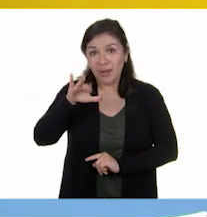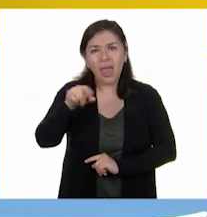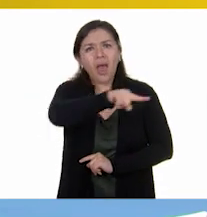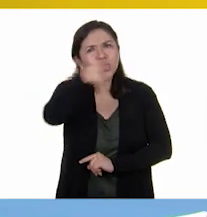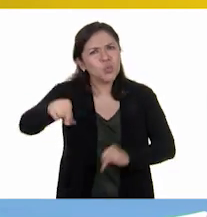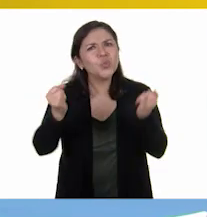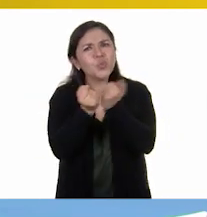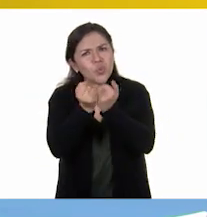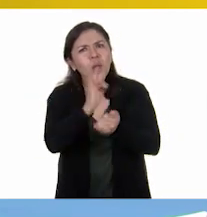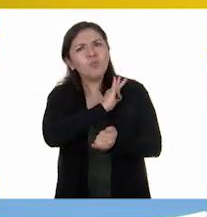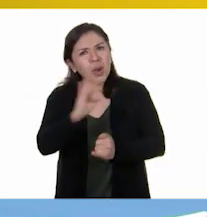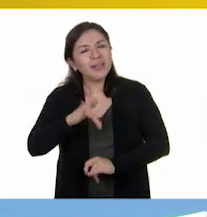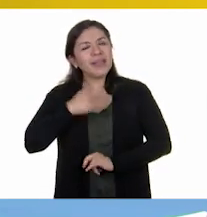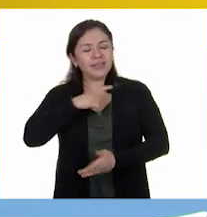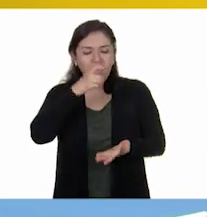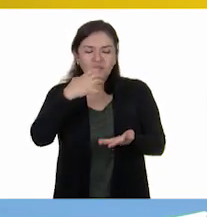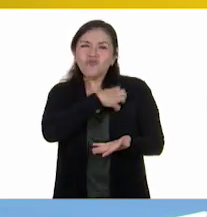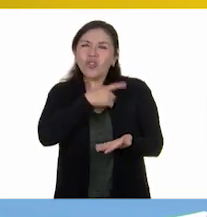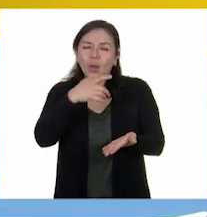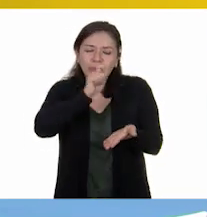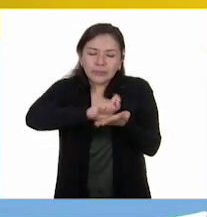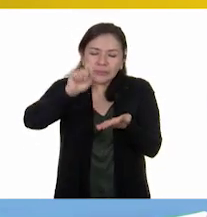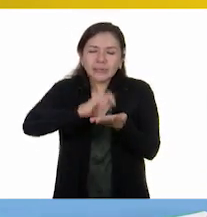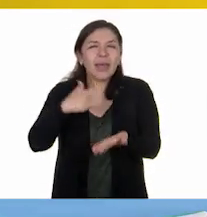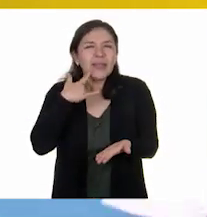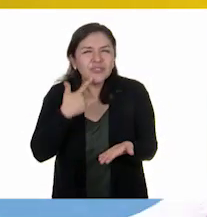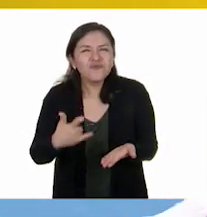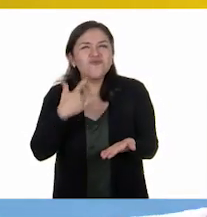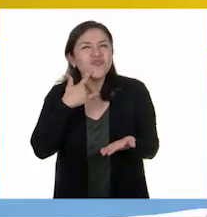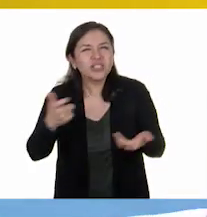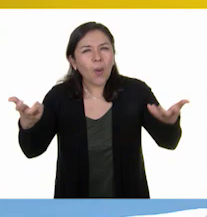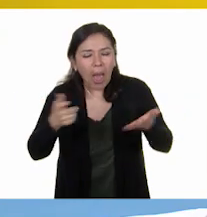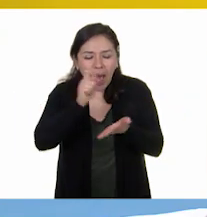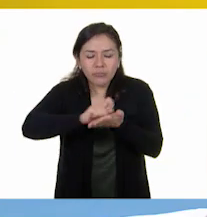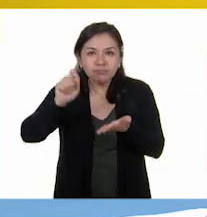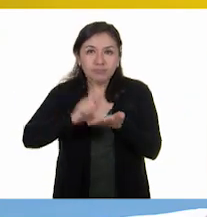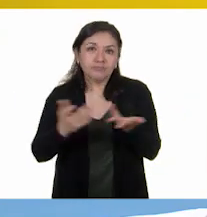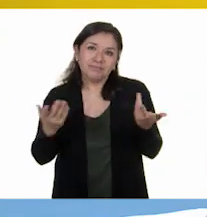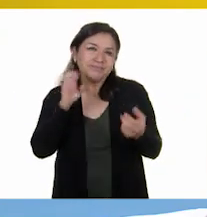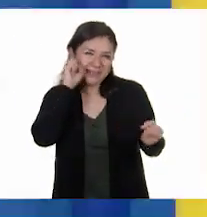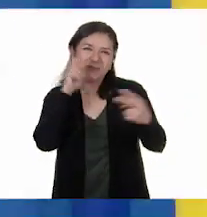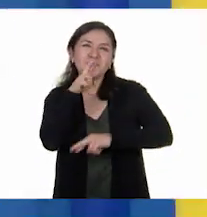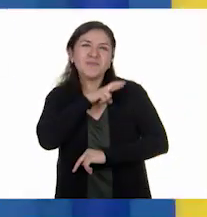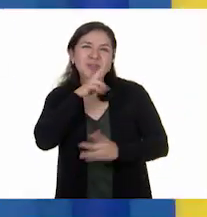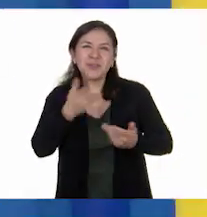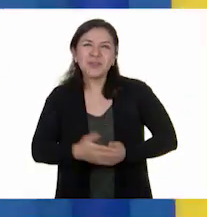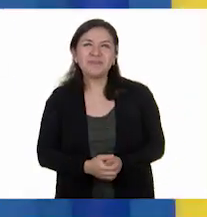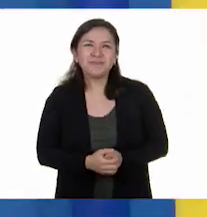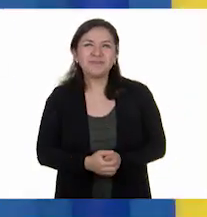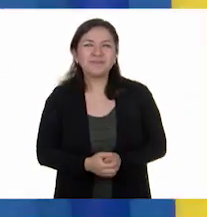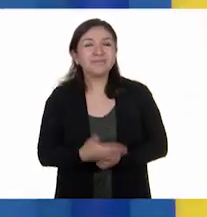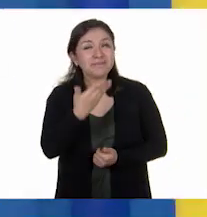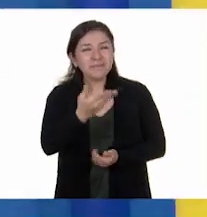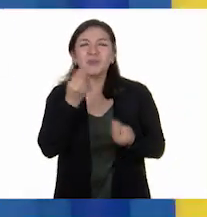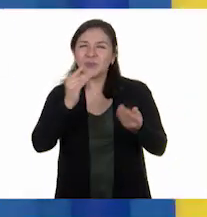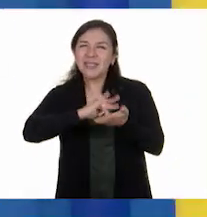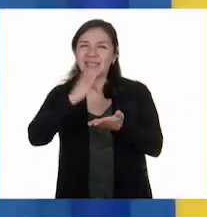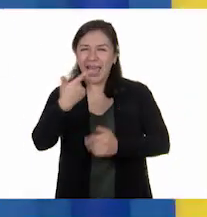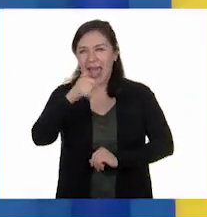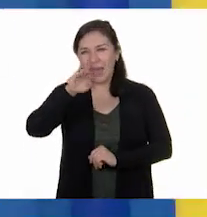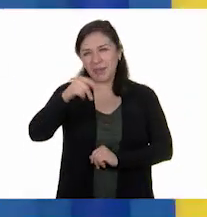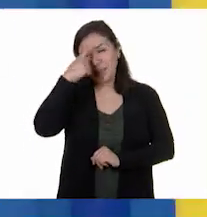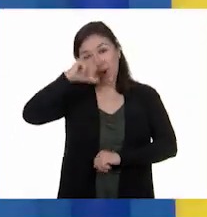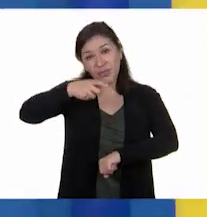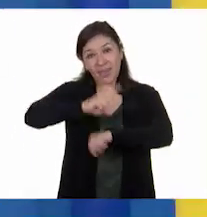en casa estén contentos por el esfuerzo realizado y pues hasta pronto. Así es. Pues Gaby, muchas gracias por